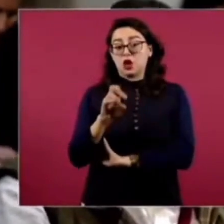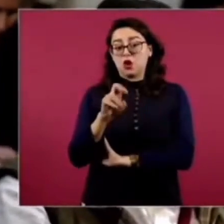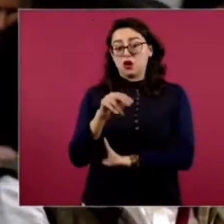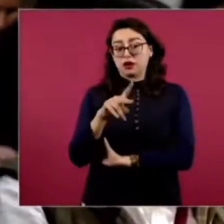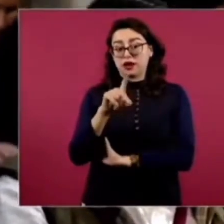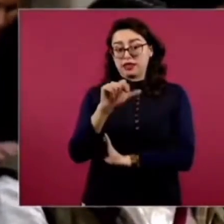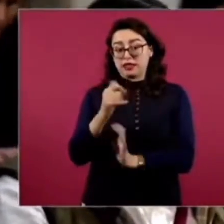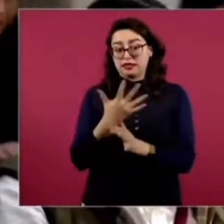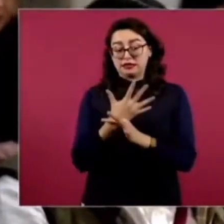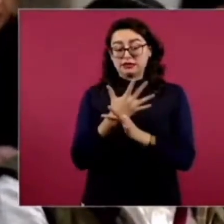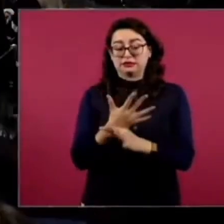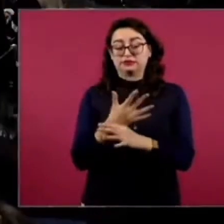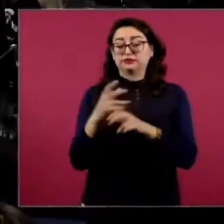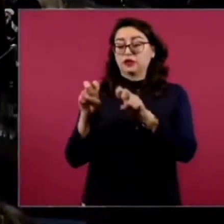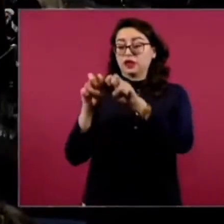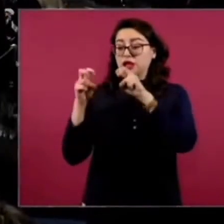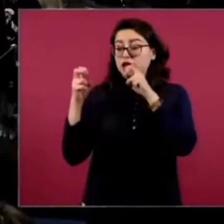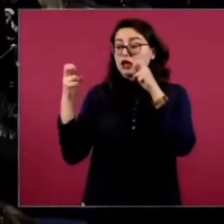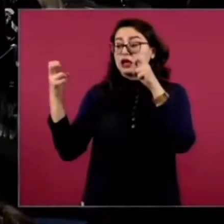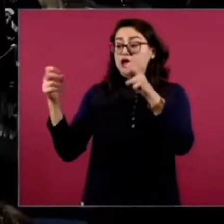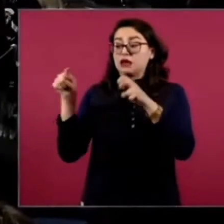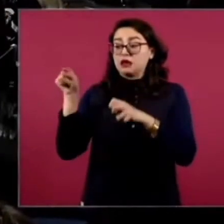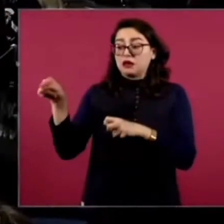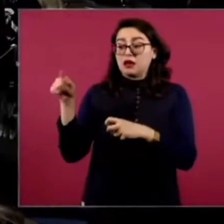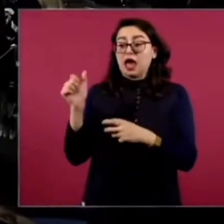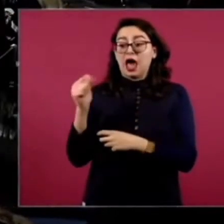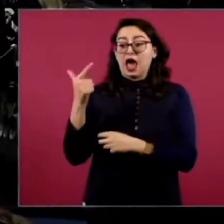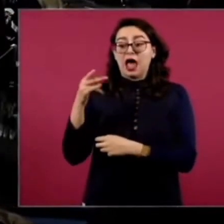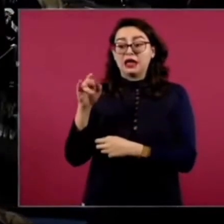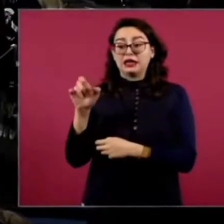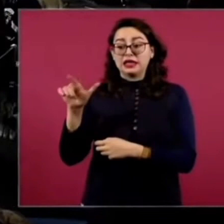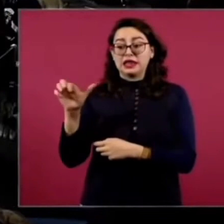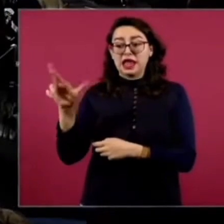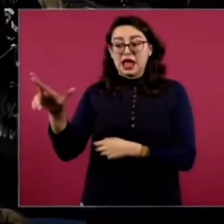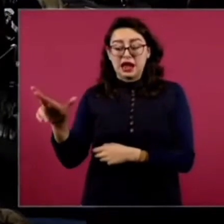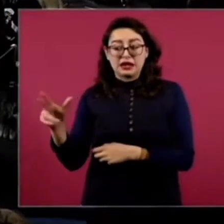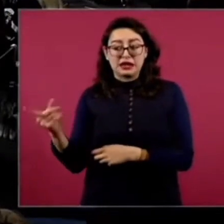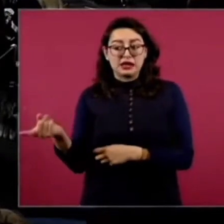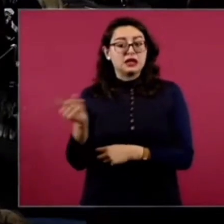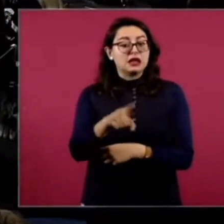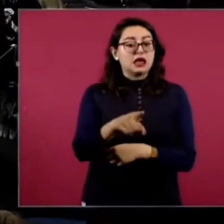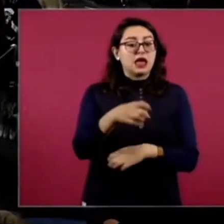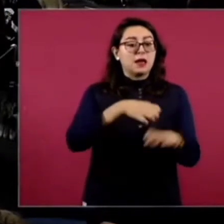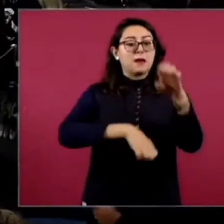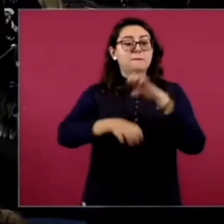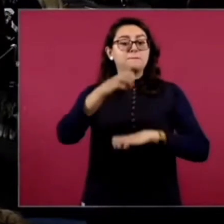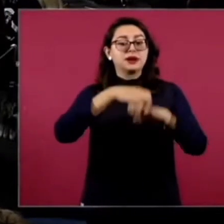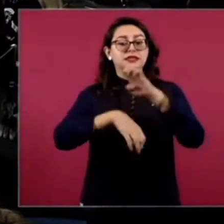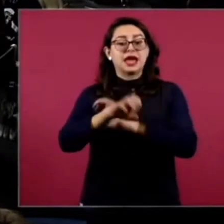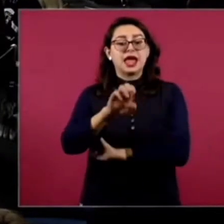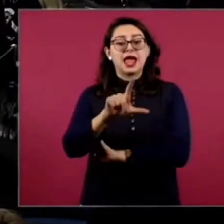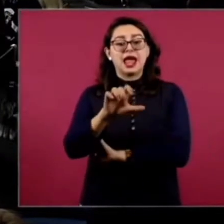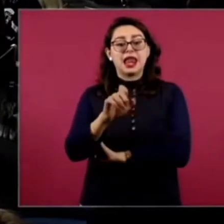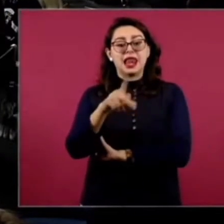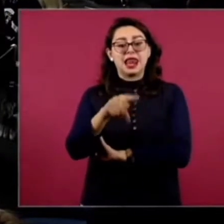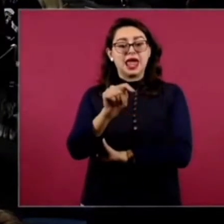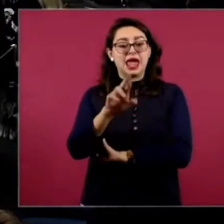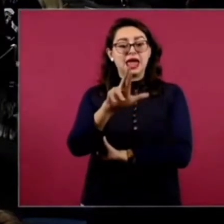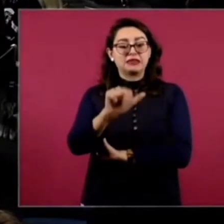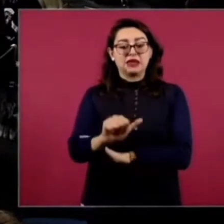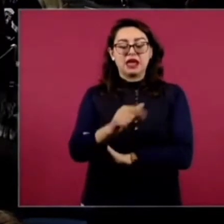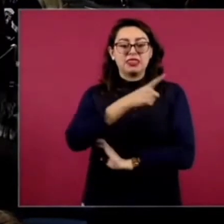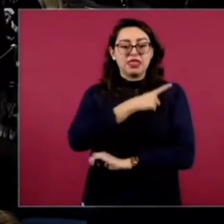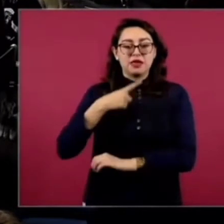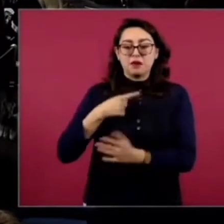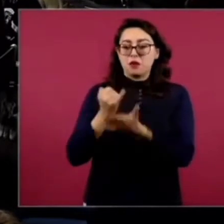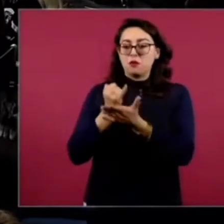ministro Aguilar busca proteger más deudas de Electra, según esta nota, va en la Corte por nuevo amparo y cuarta